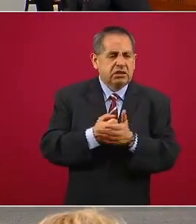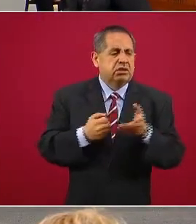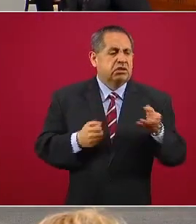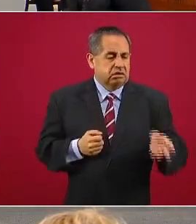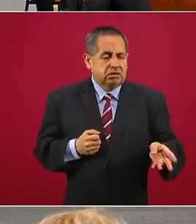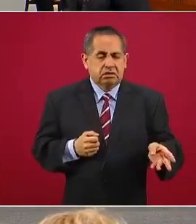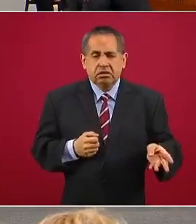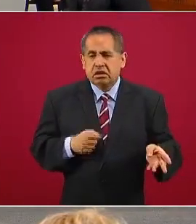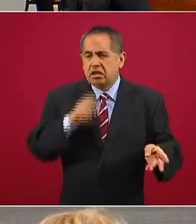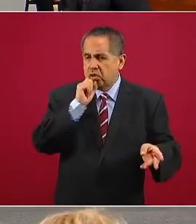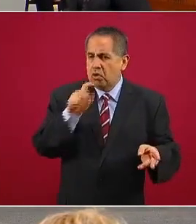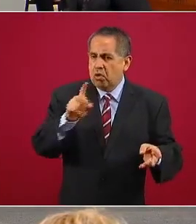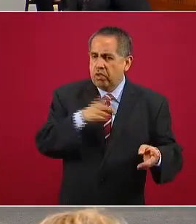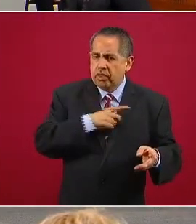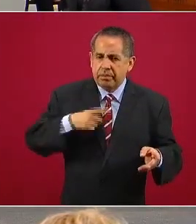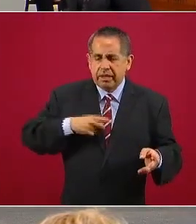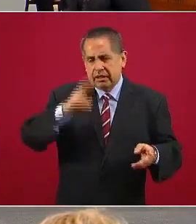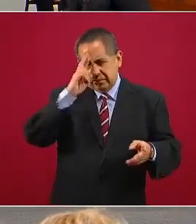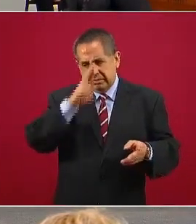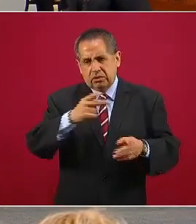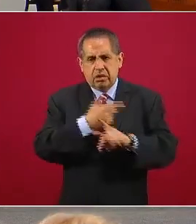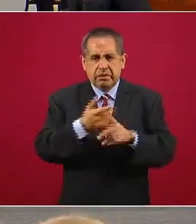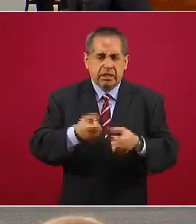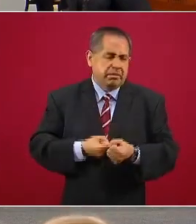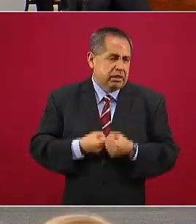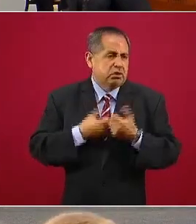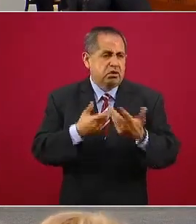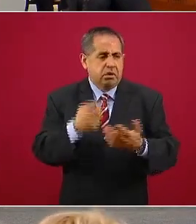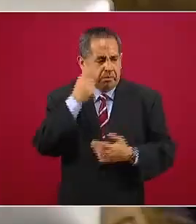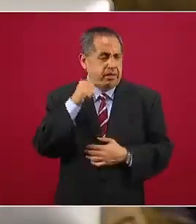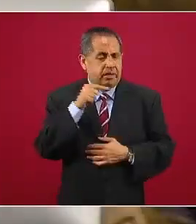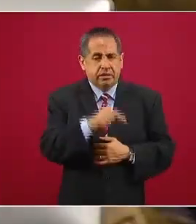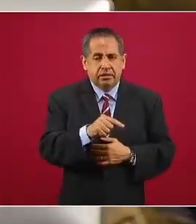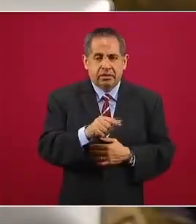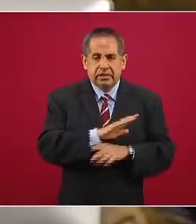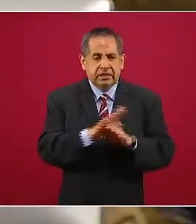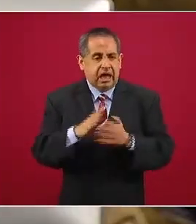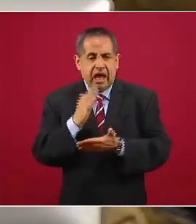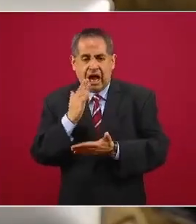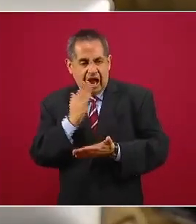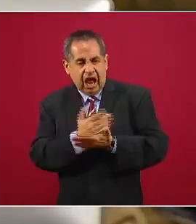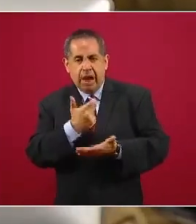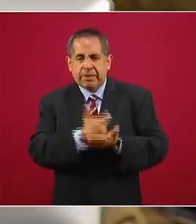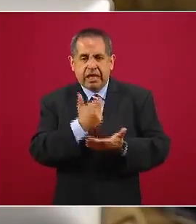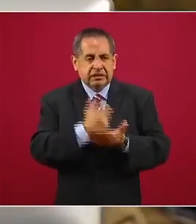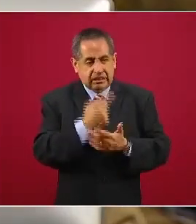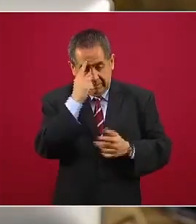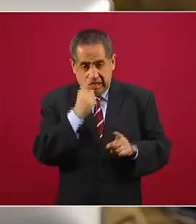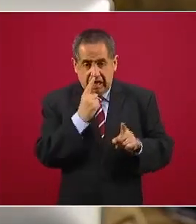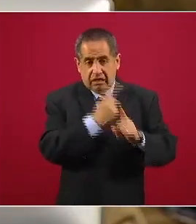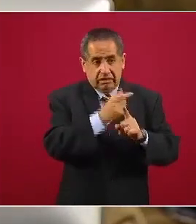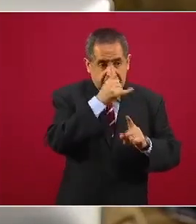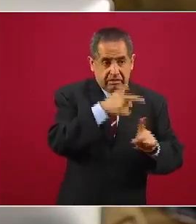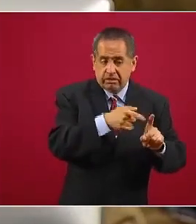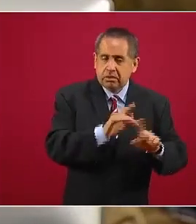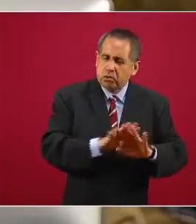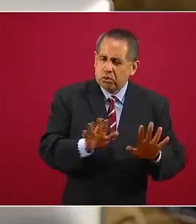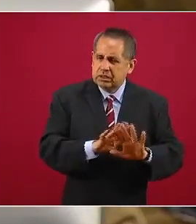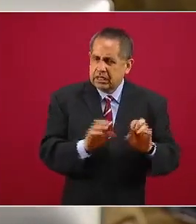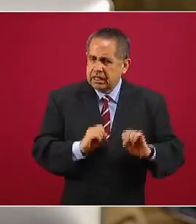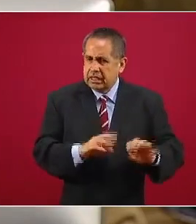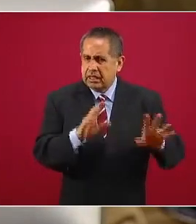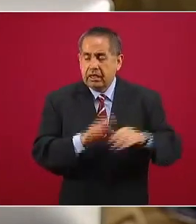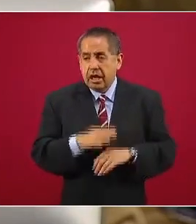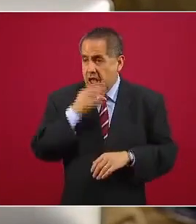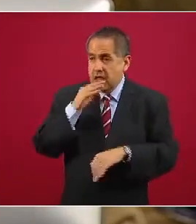se garantice el respeto a la libertad de prensa y de expresión y cesen las amenazas al reportero, e hizo un llamado a